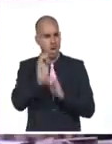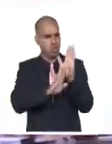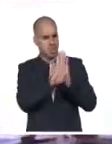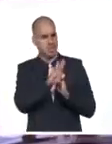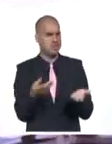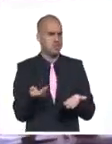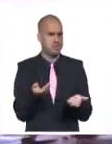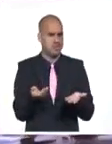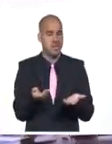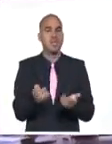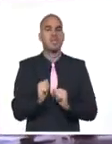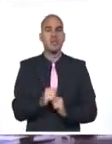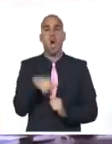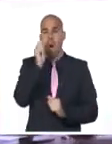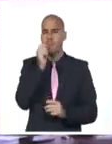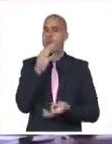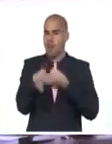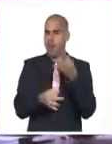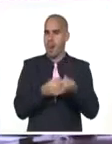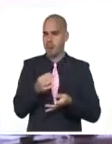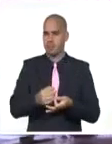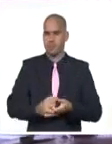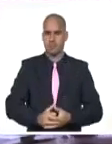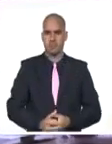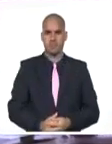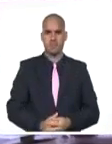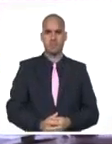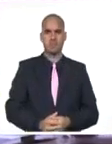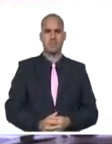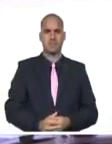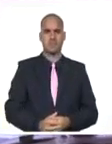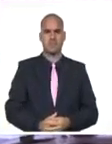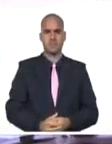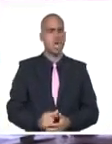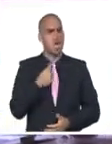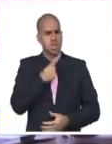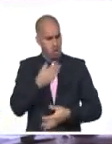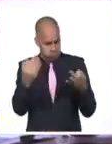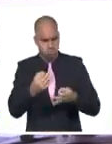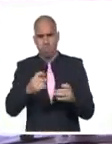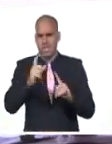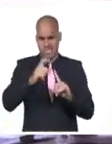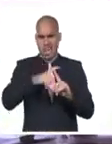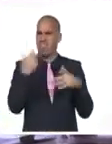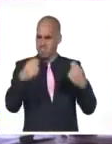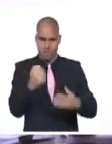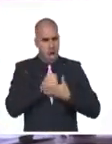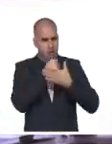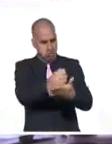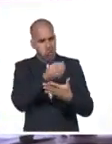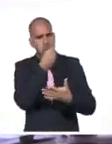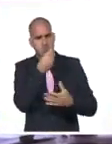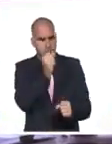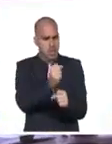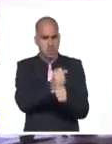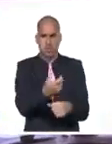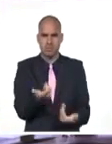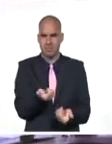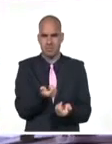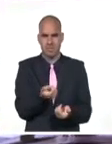insistió Ulises Guilarte. Esa es la manera en que el sindicato hace una contribución real y efectiva, no en